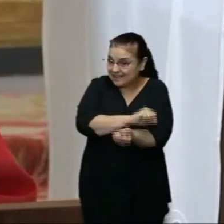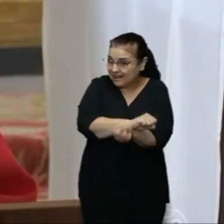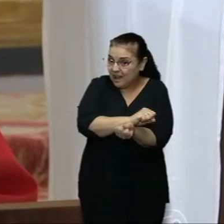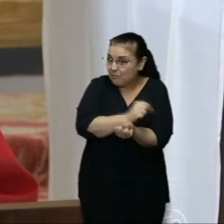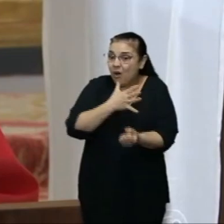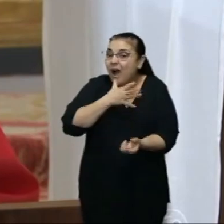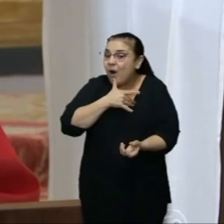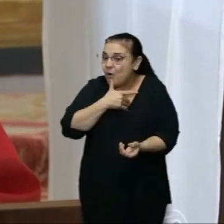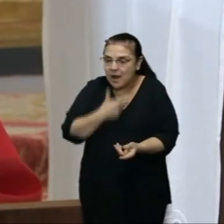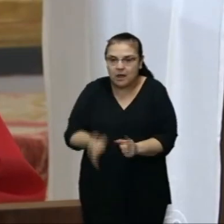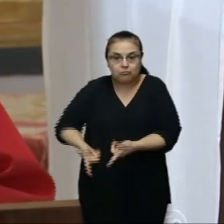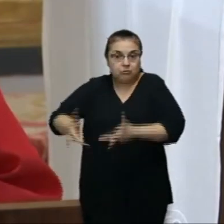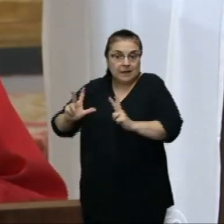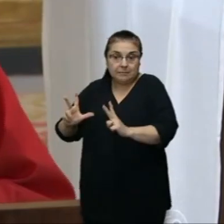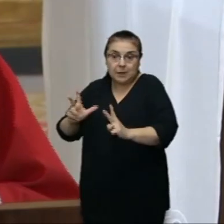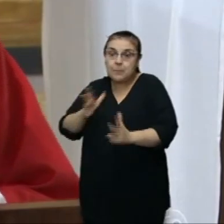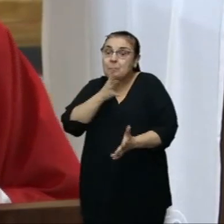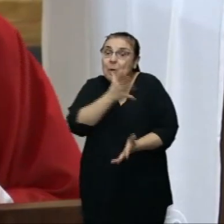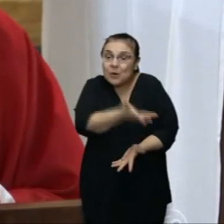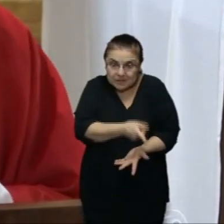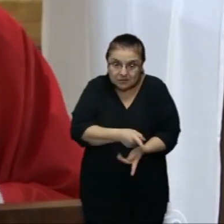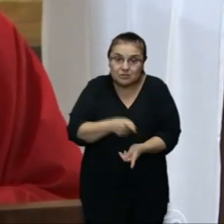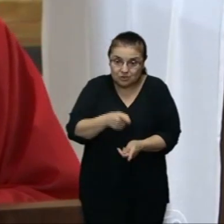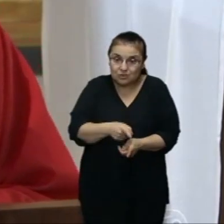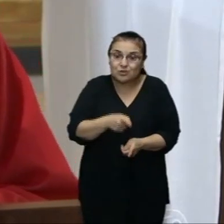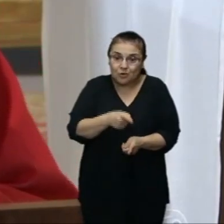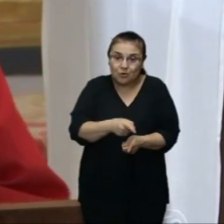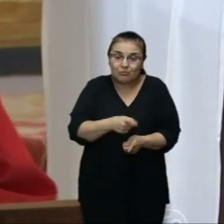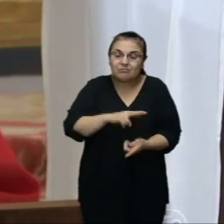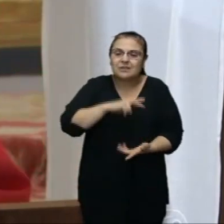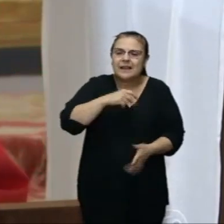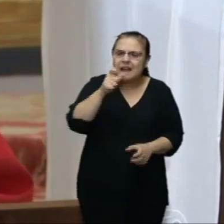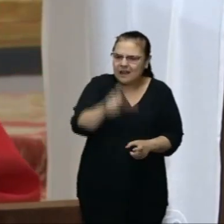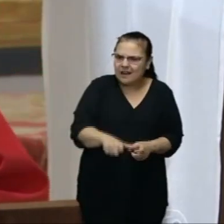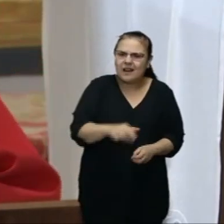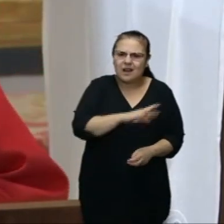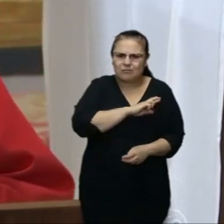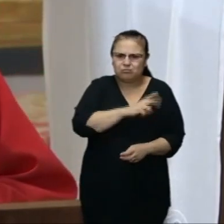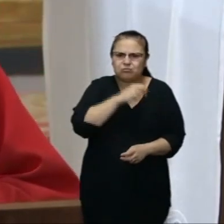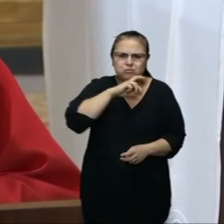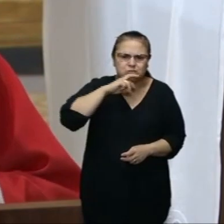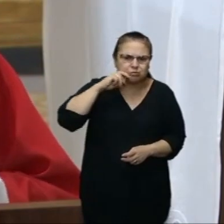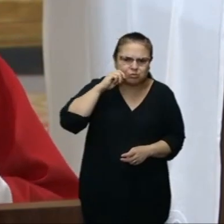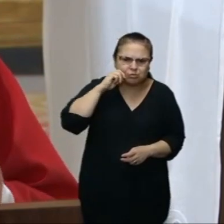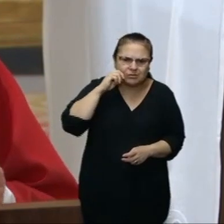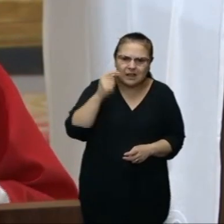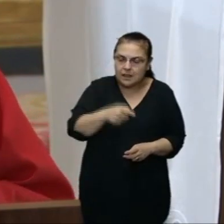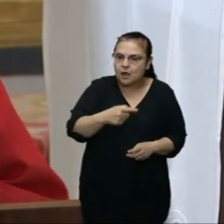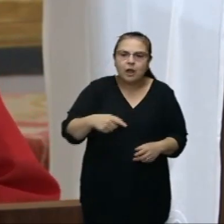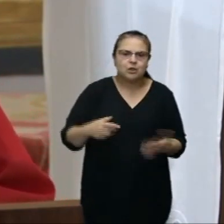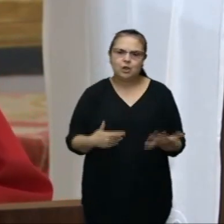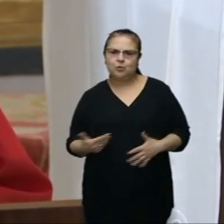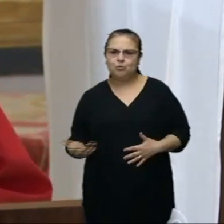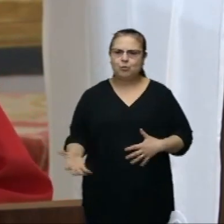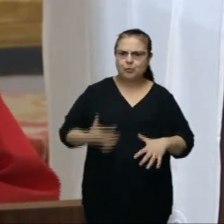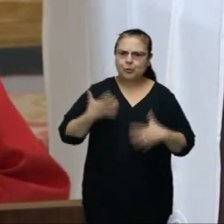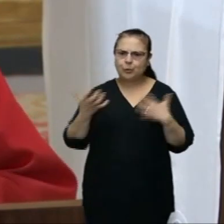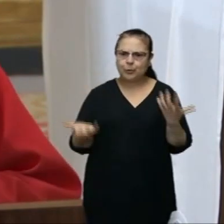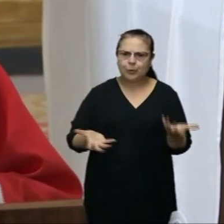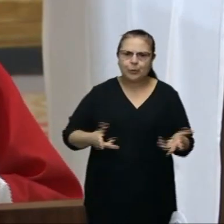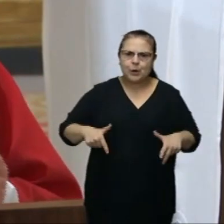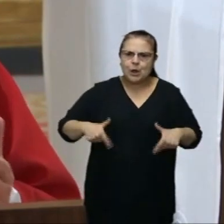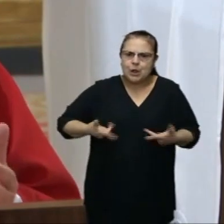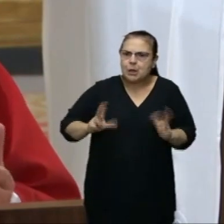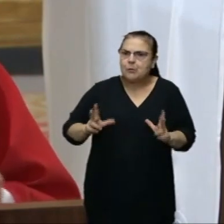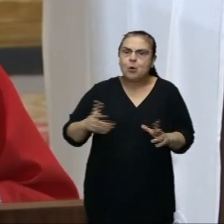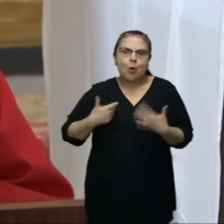libres, pues eran considerados en el judaísmo, de alguna manera, como los progresistas, los que